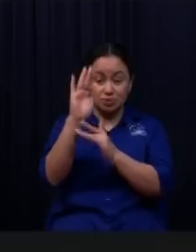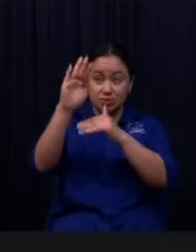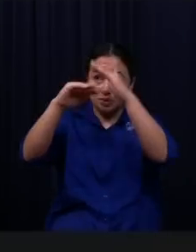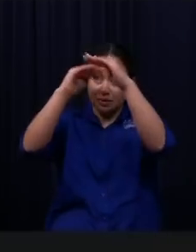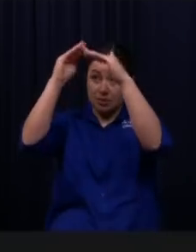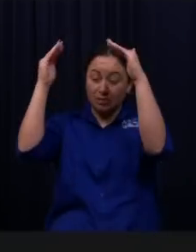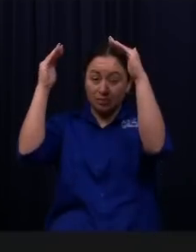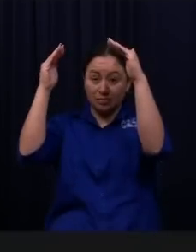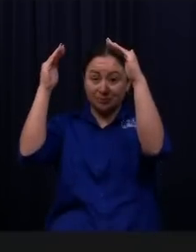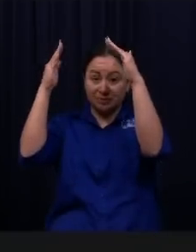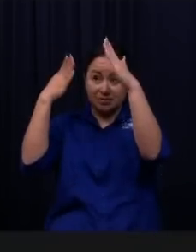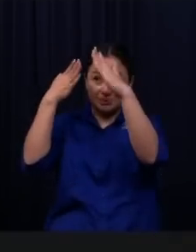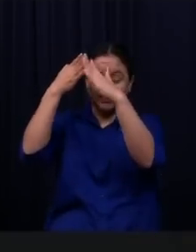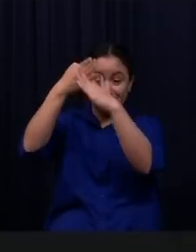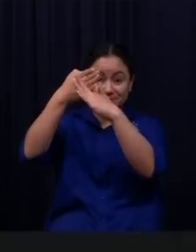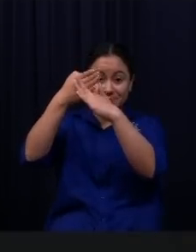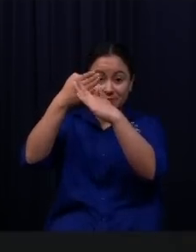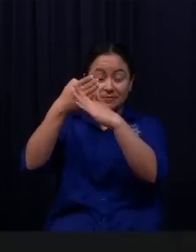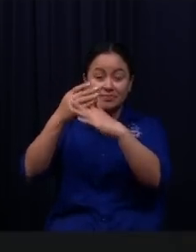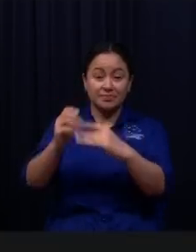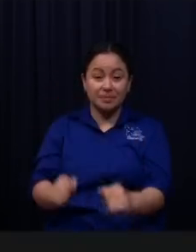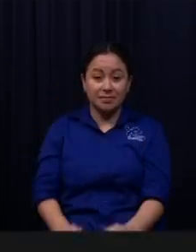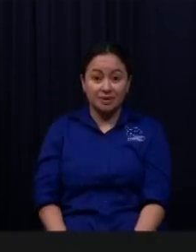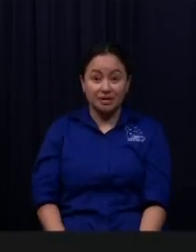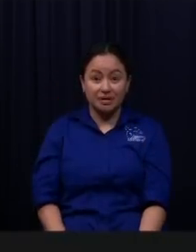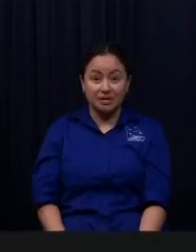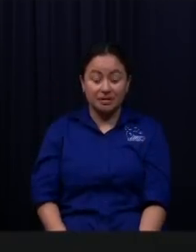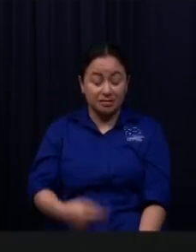Dice, yo te comprendo.